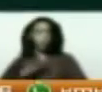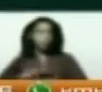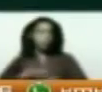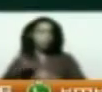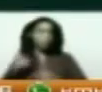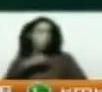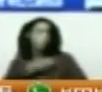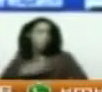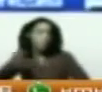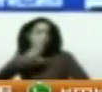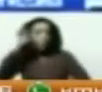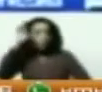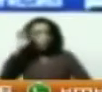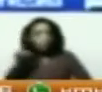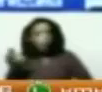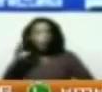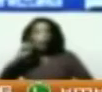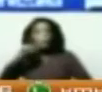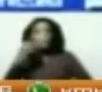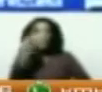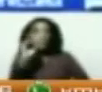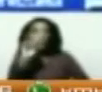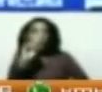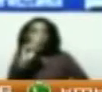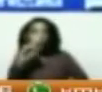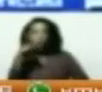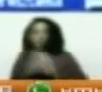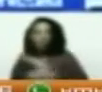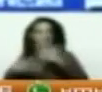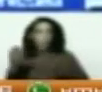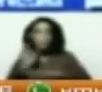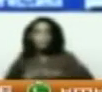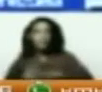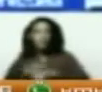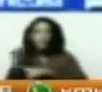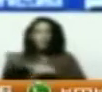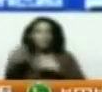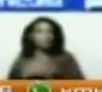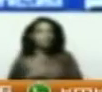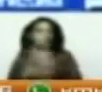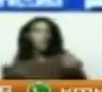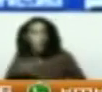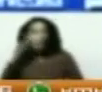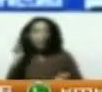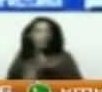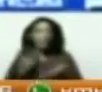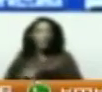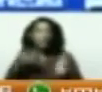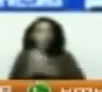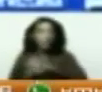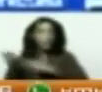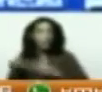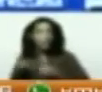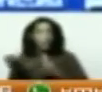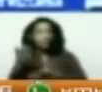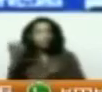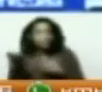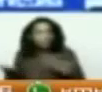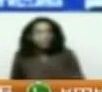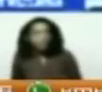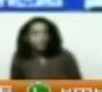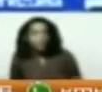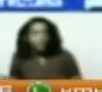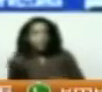busco todos los días con mi crono mi crono micrón qué pasa con el micro cuál es la verdad de lo micro es más